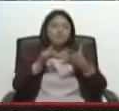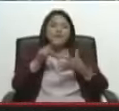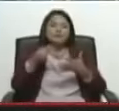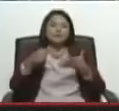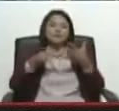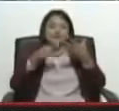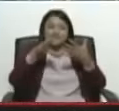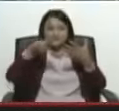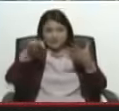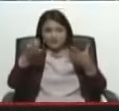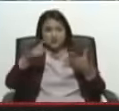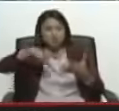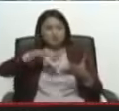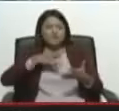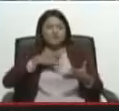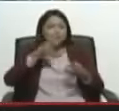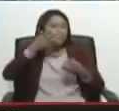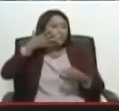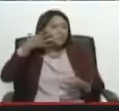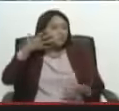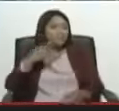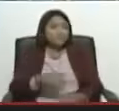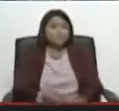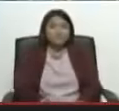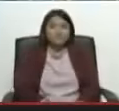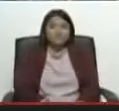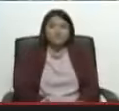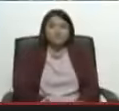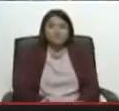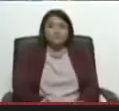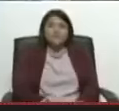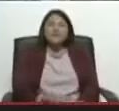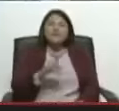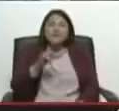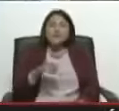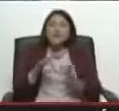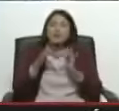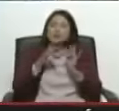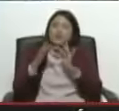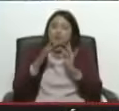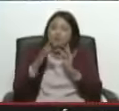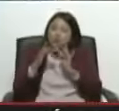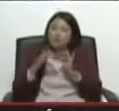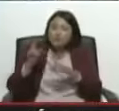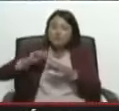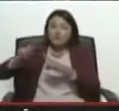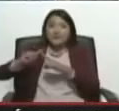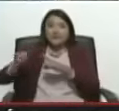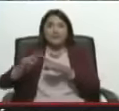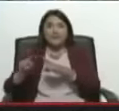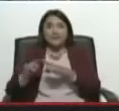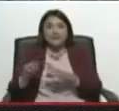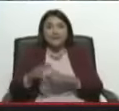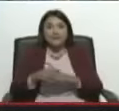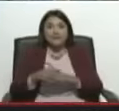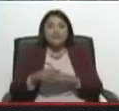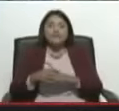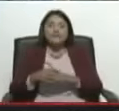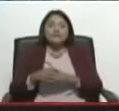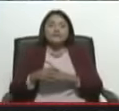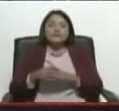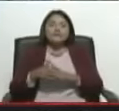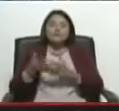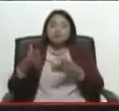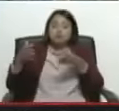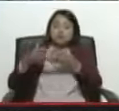Venezuela. También hemos estado en contacto con distintos sectores a nivel internacional que